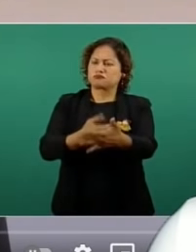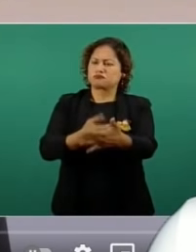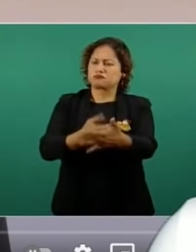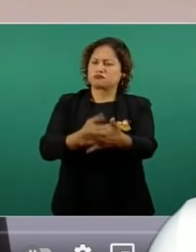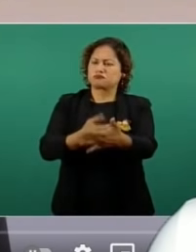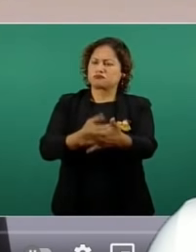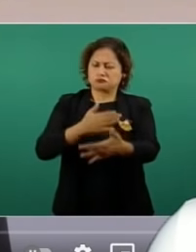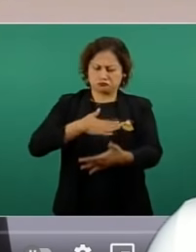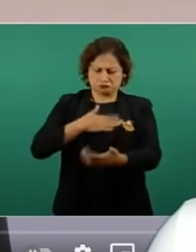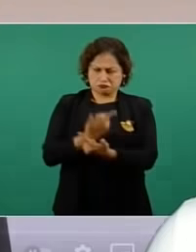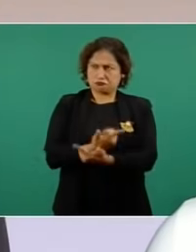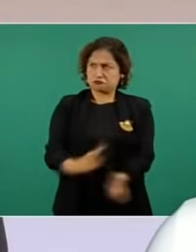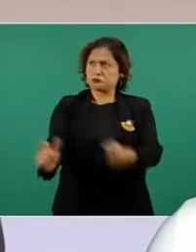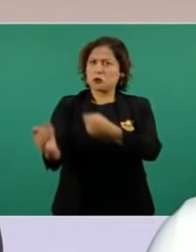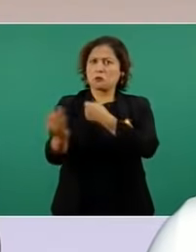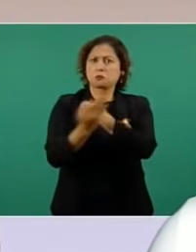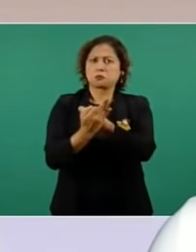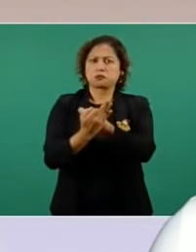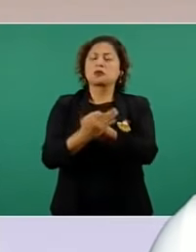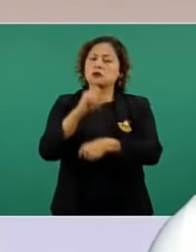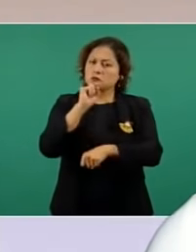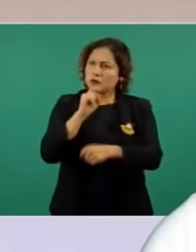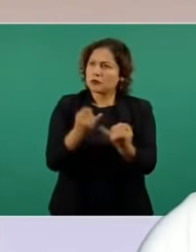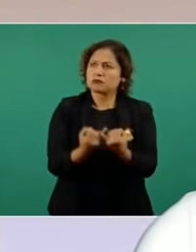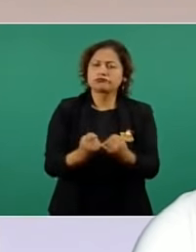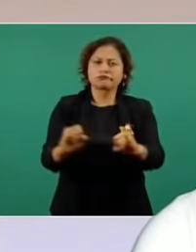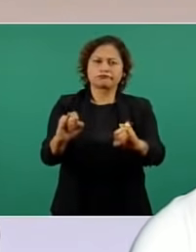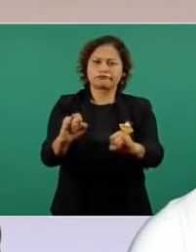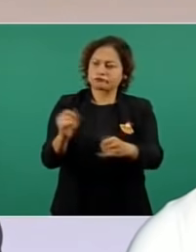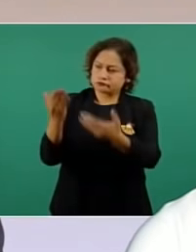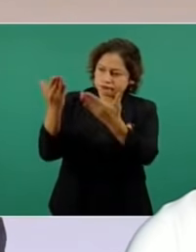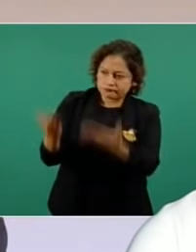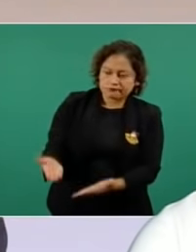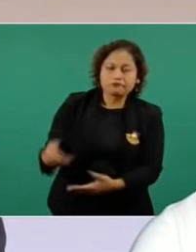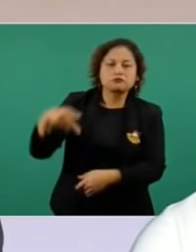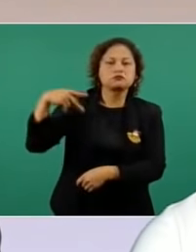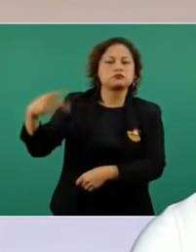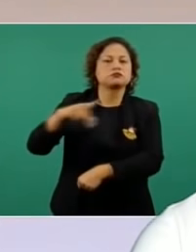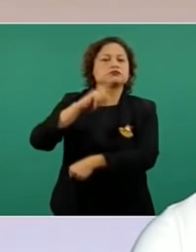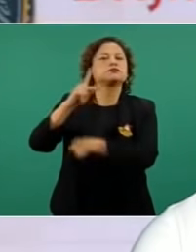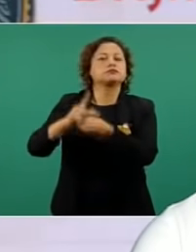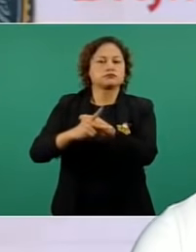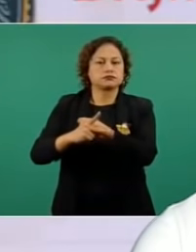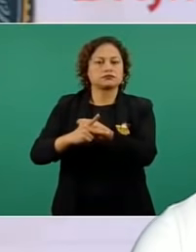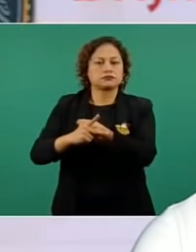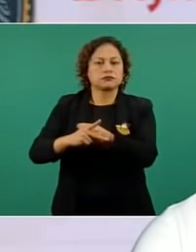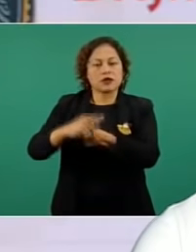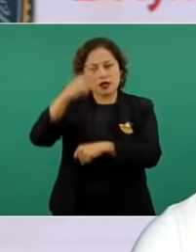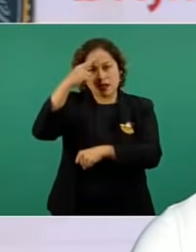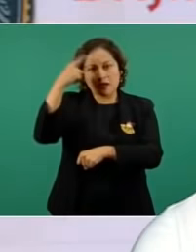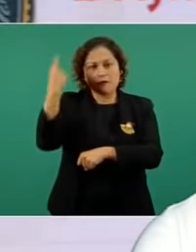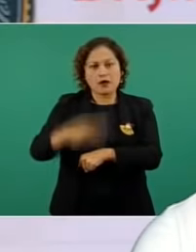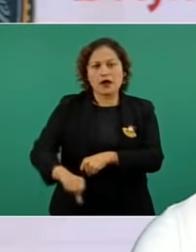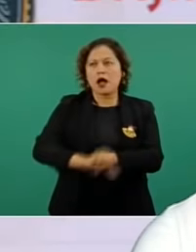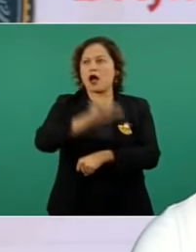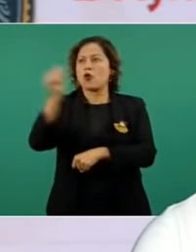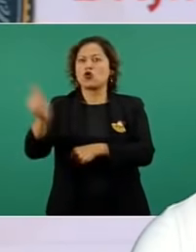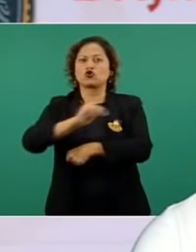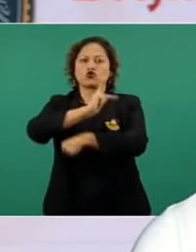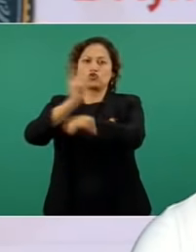López Obrador. E independientes, sin permitir la injerencia en sus asuntos